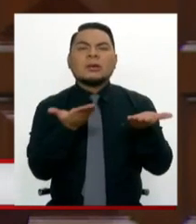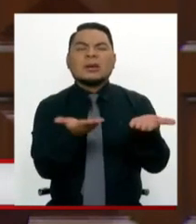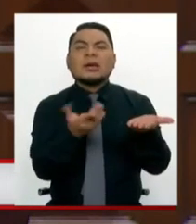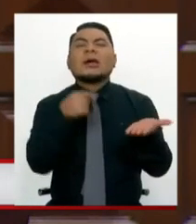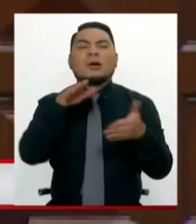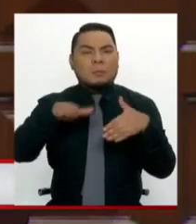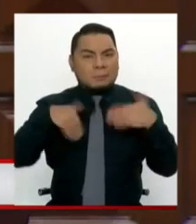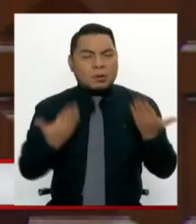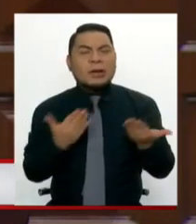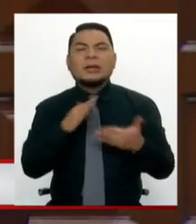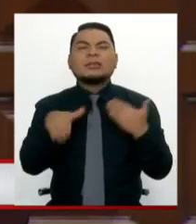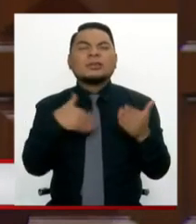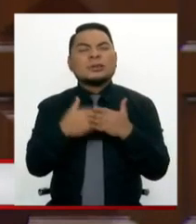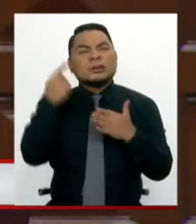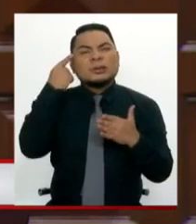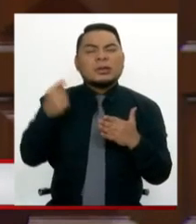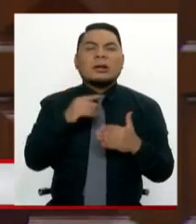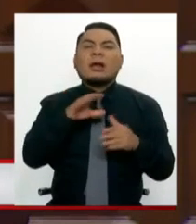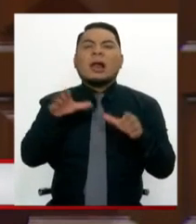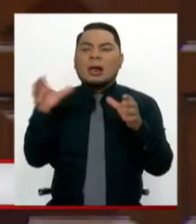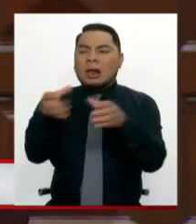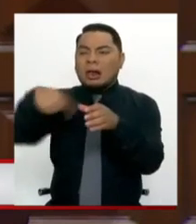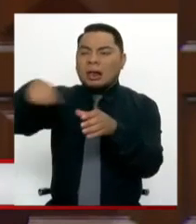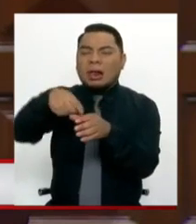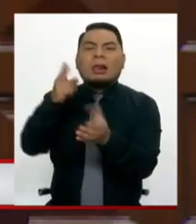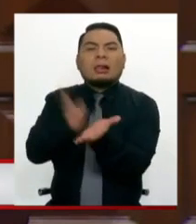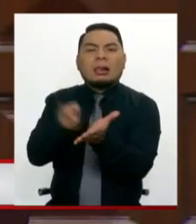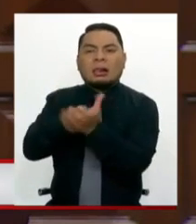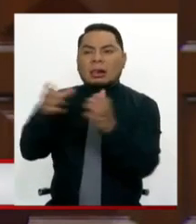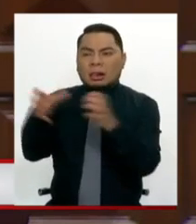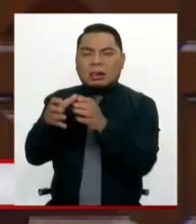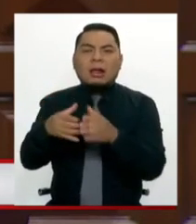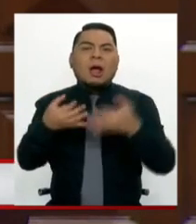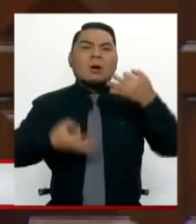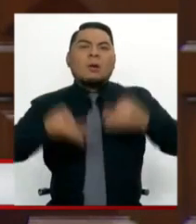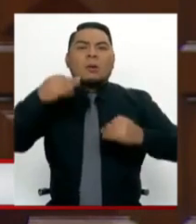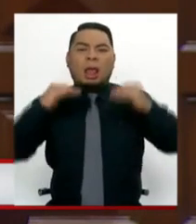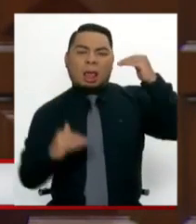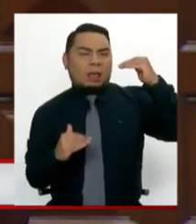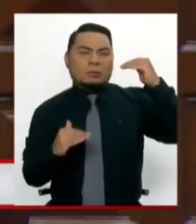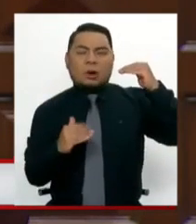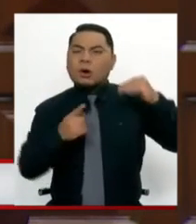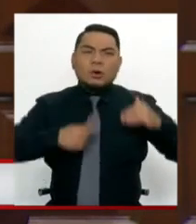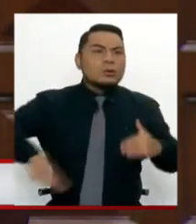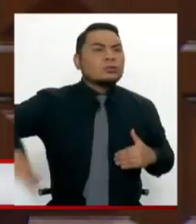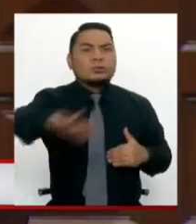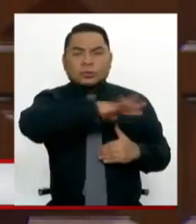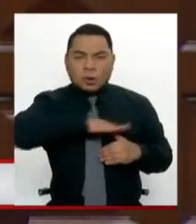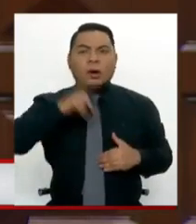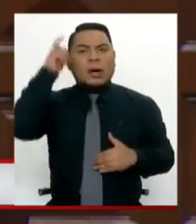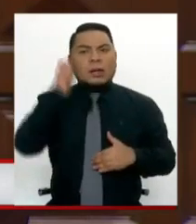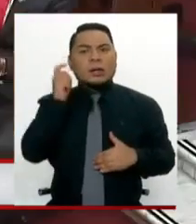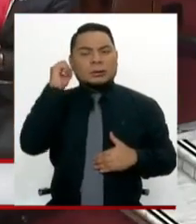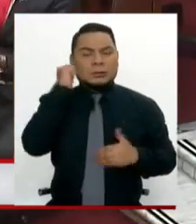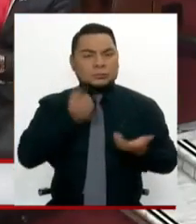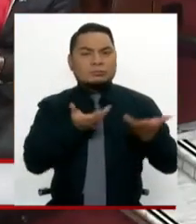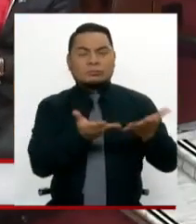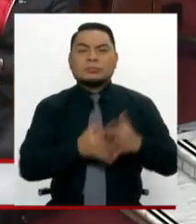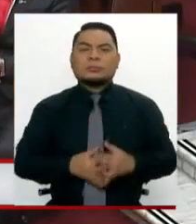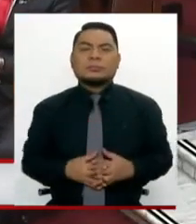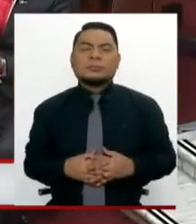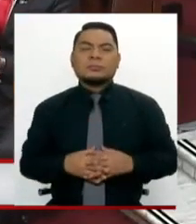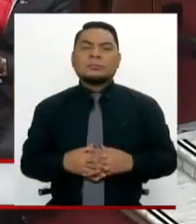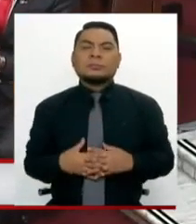pueda romper los oligopolios y las injusticias en beneficio de todos los aportantes y pensionistas.